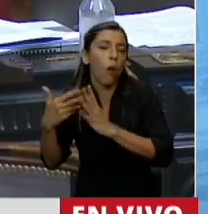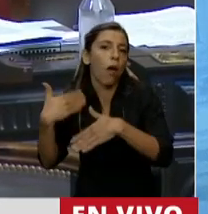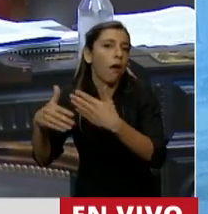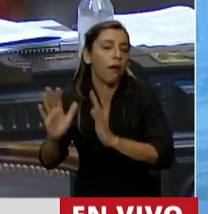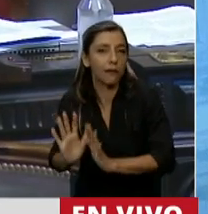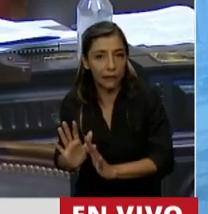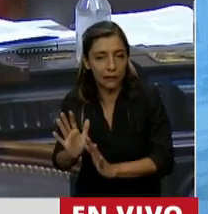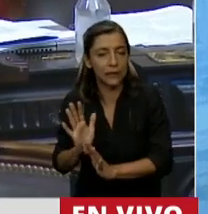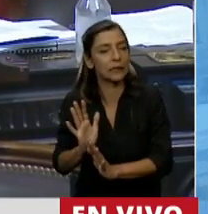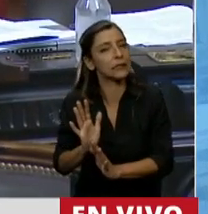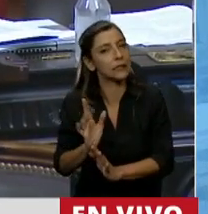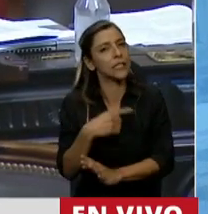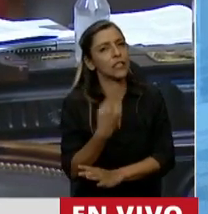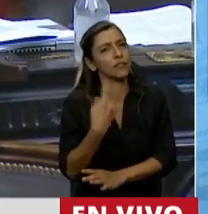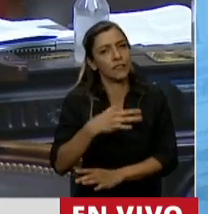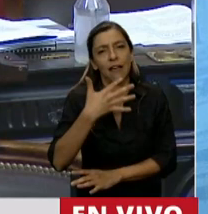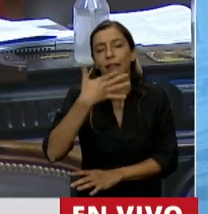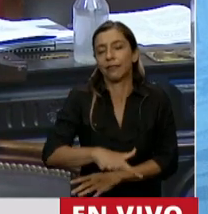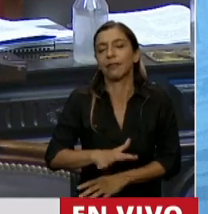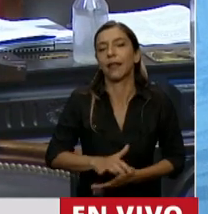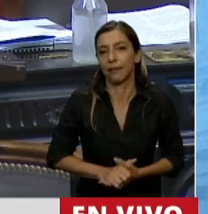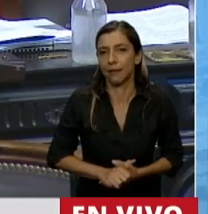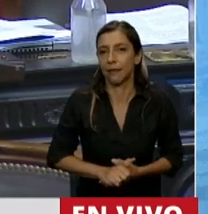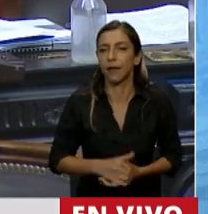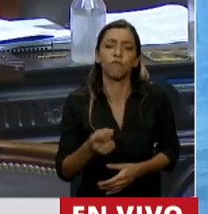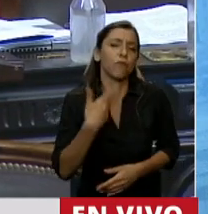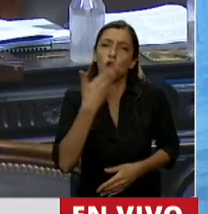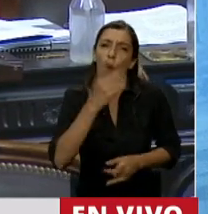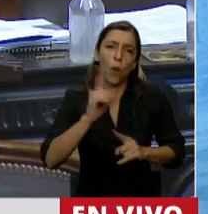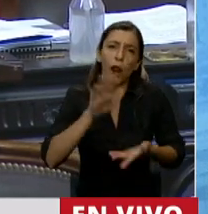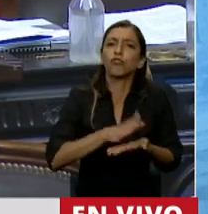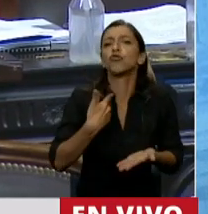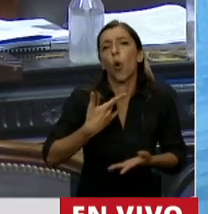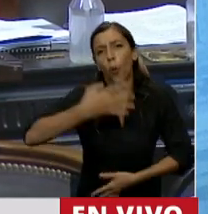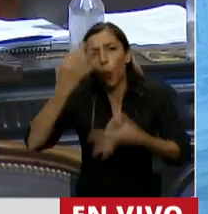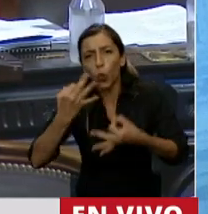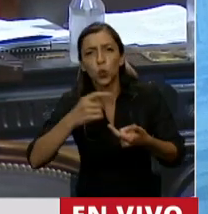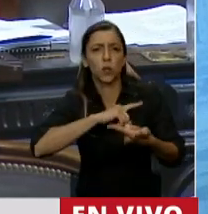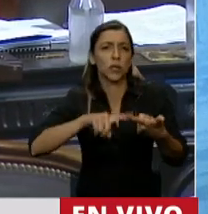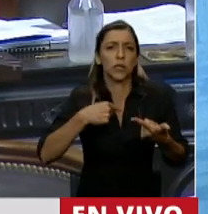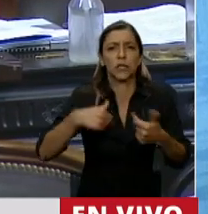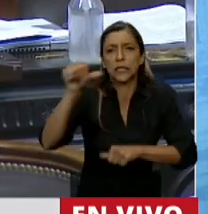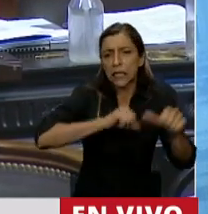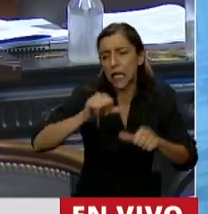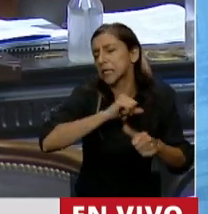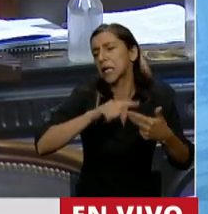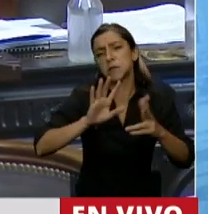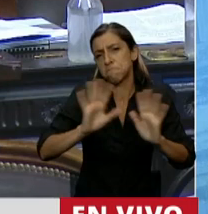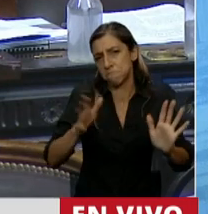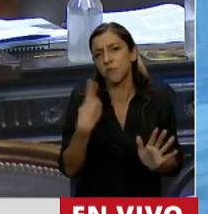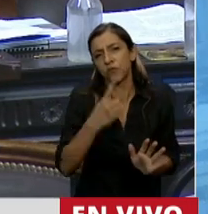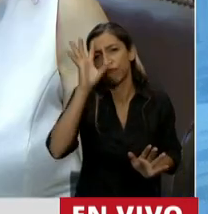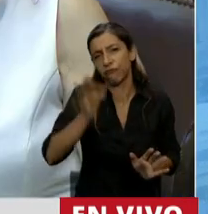entender, y no voy a abundar en las cuestiones jurídicas, constitucionales y científicas que